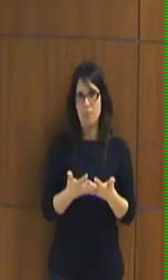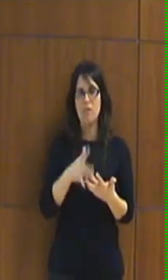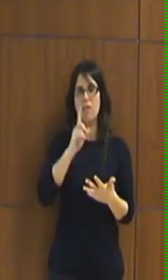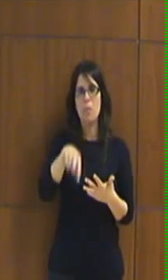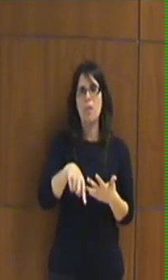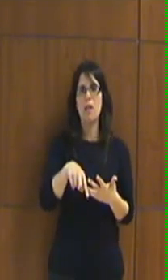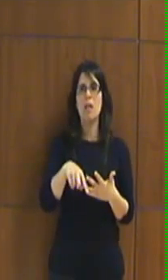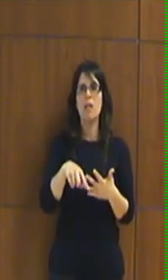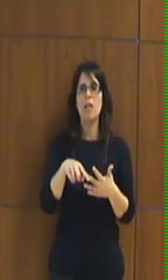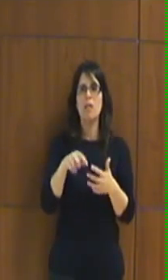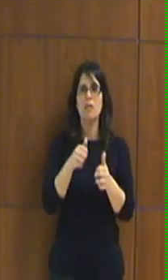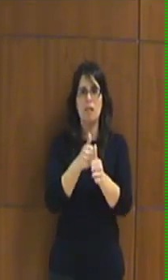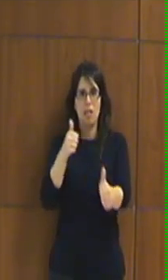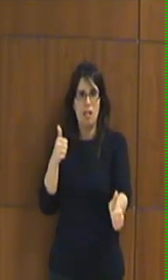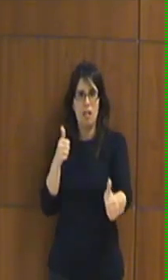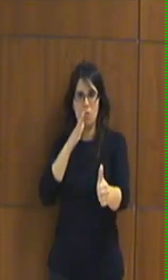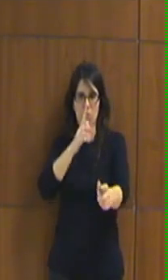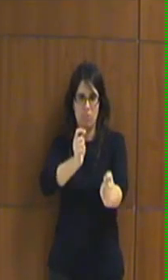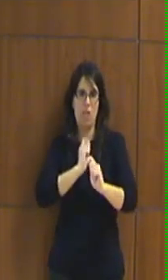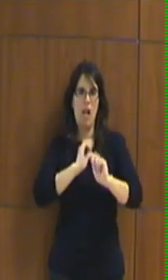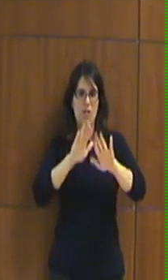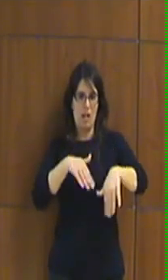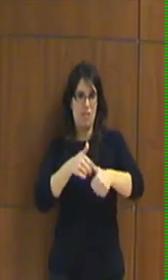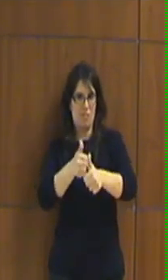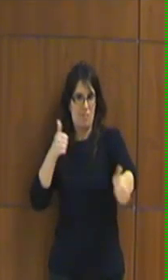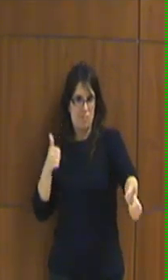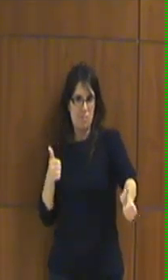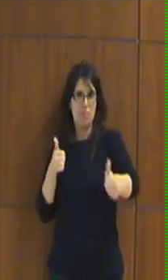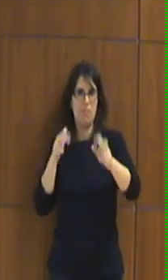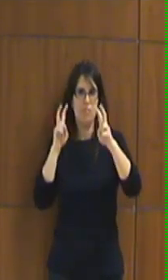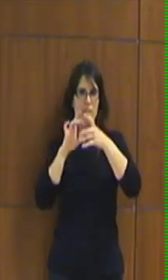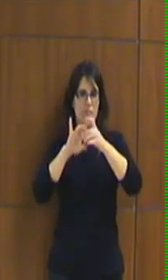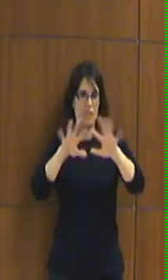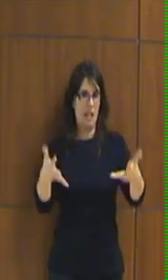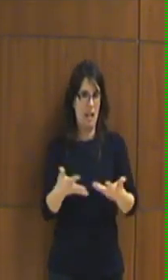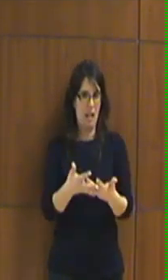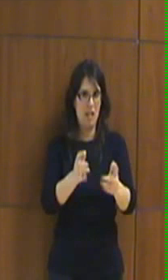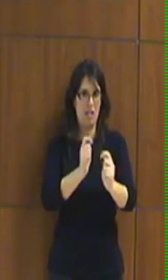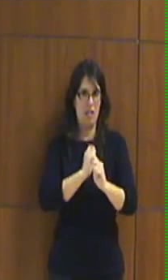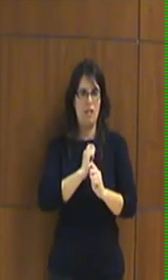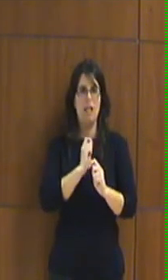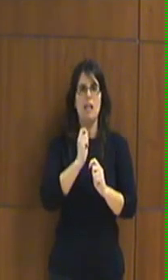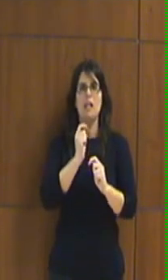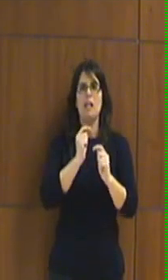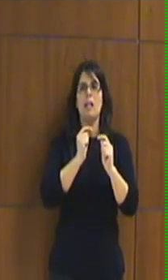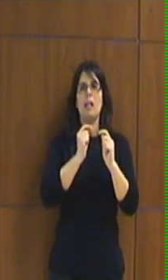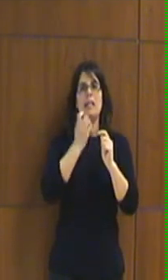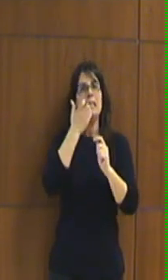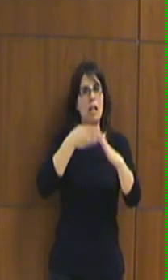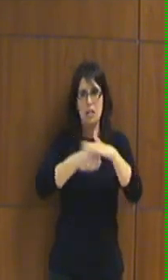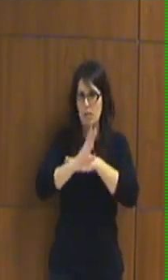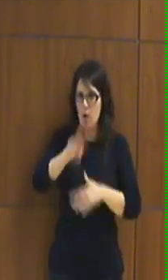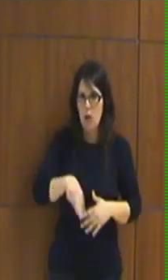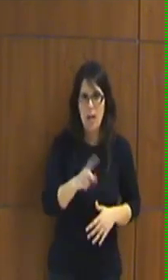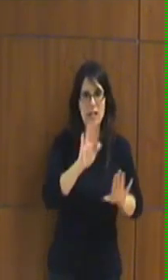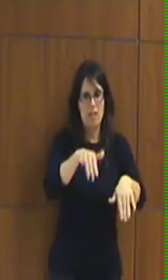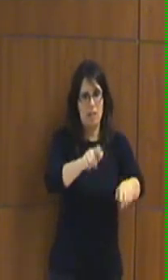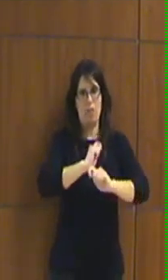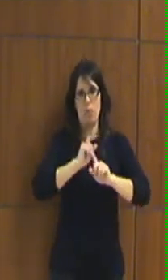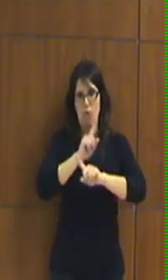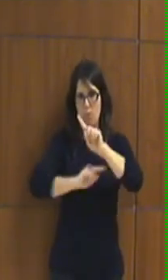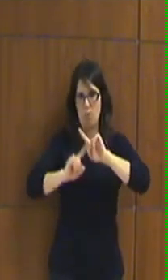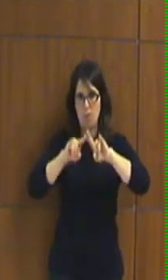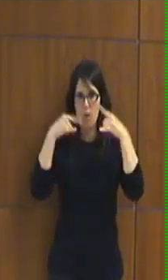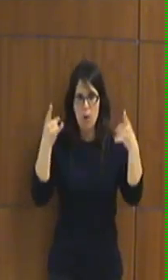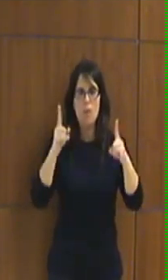hora de poder acceder a un puesto de trabajo, quizás también telemáticamente, si no es accesible. Hemos hablado del mundo rural,